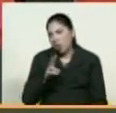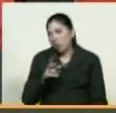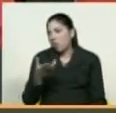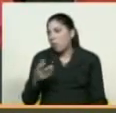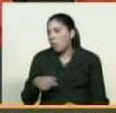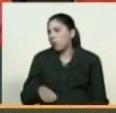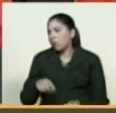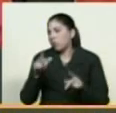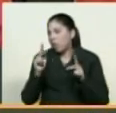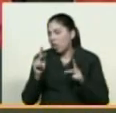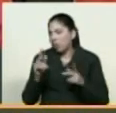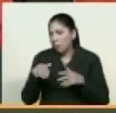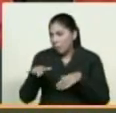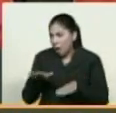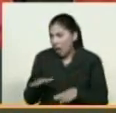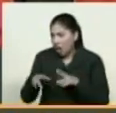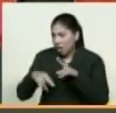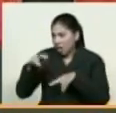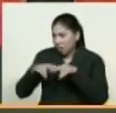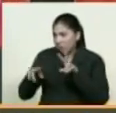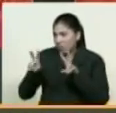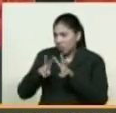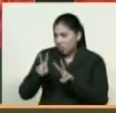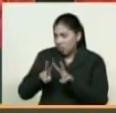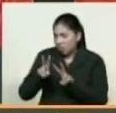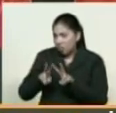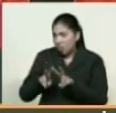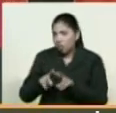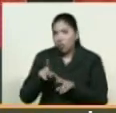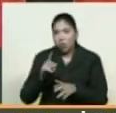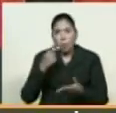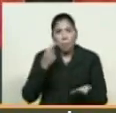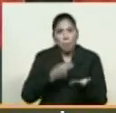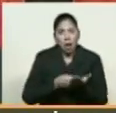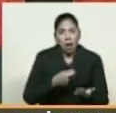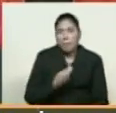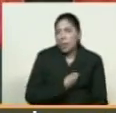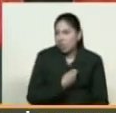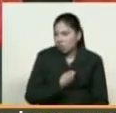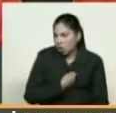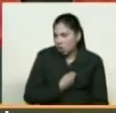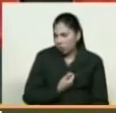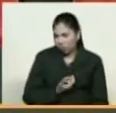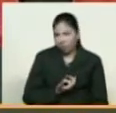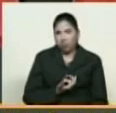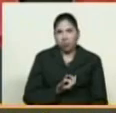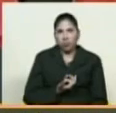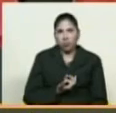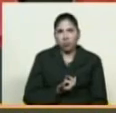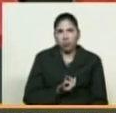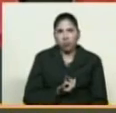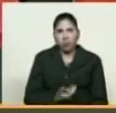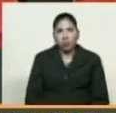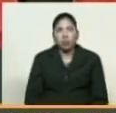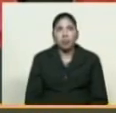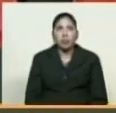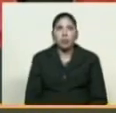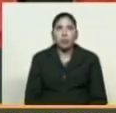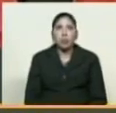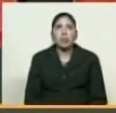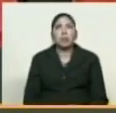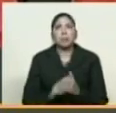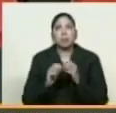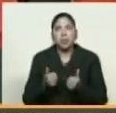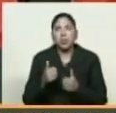Paralizar la construcción de vivienda. No pagar las pensiones de los venezolanos y las venezolanas que están pensionadas. Comenzar